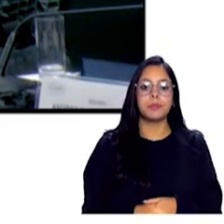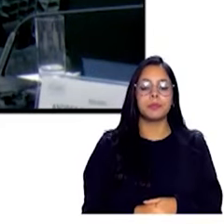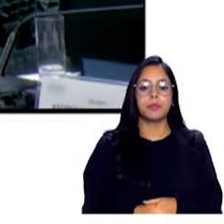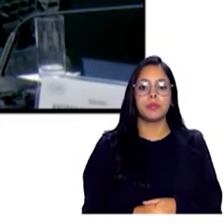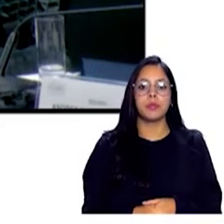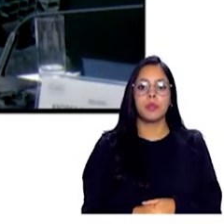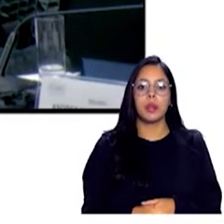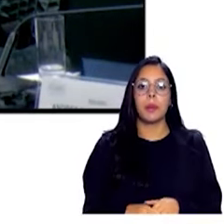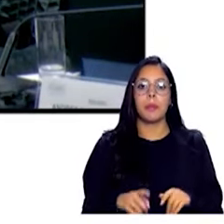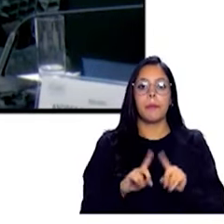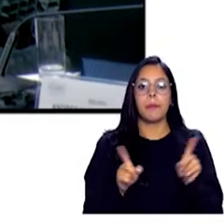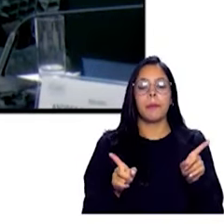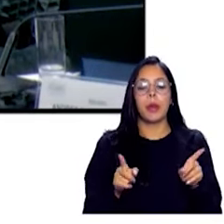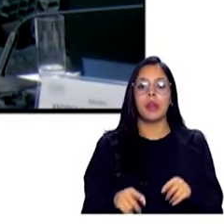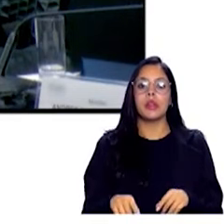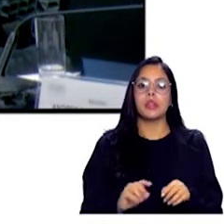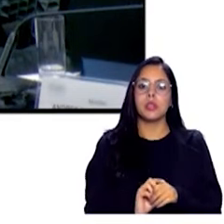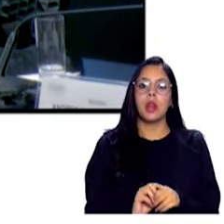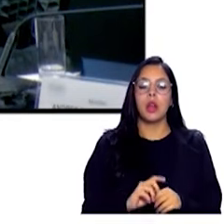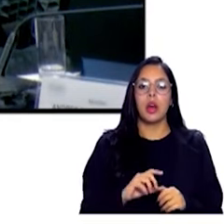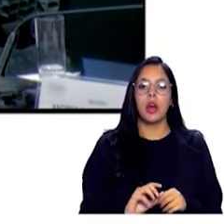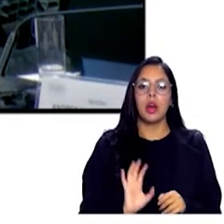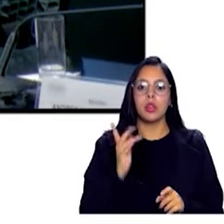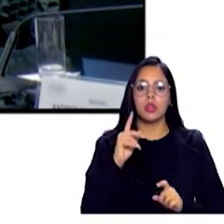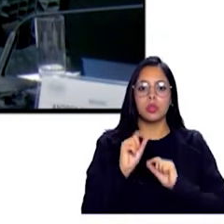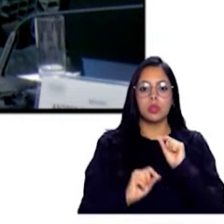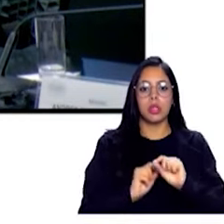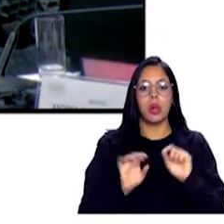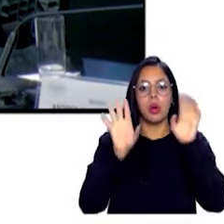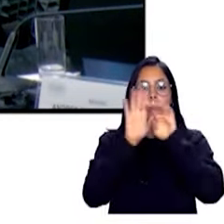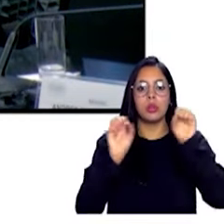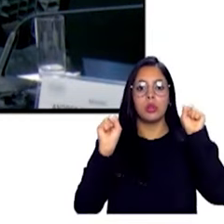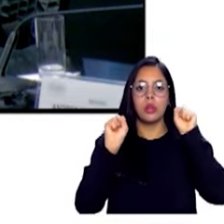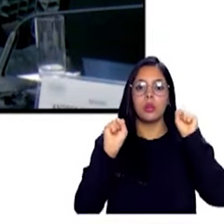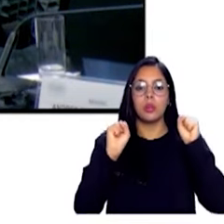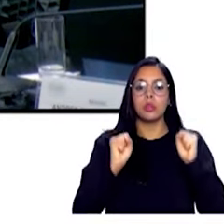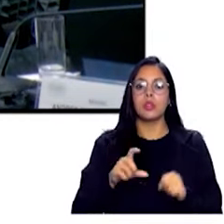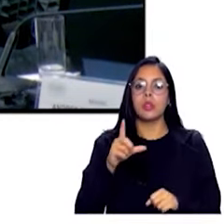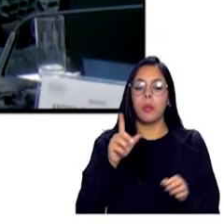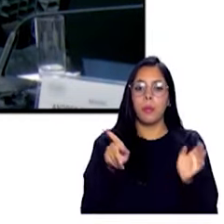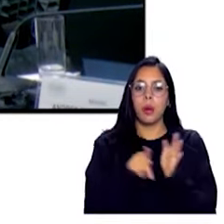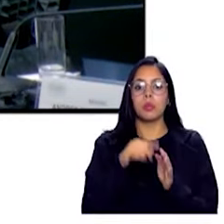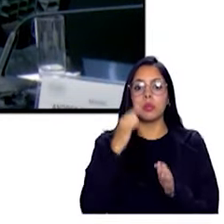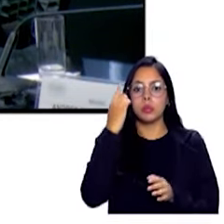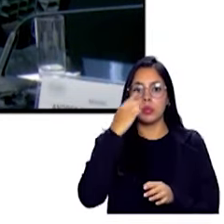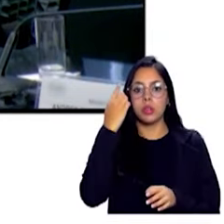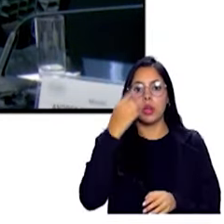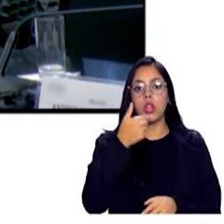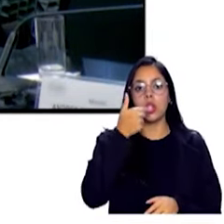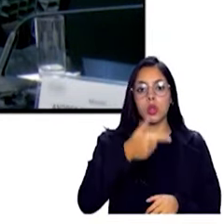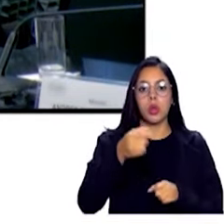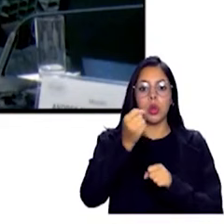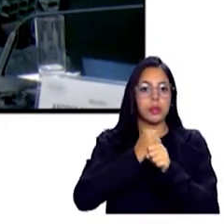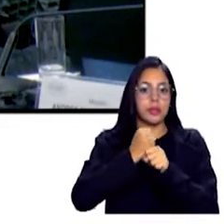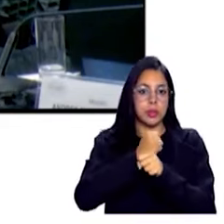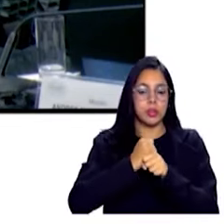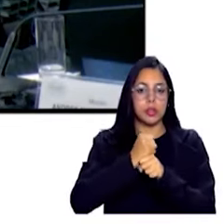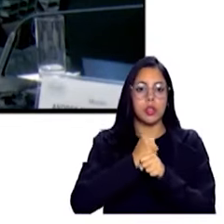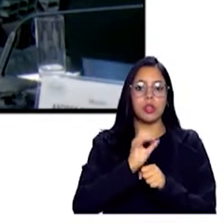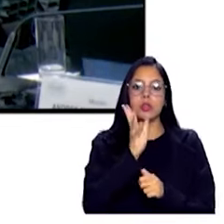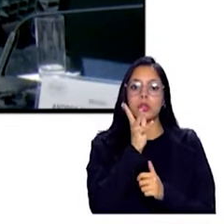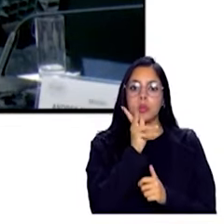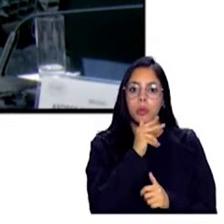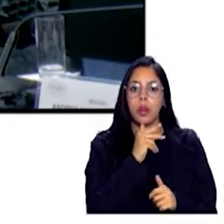supro de espa ahora en la situación actual tenemos una pendencia de 2 aos es de tardamos do aos en resolver los recursos de